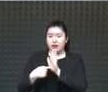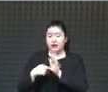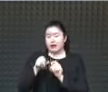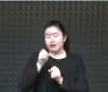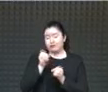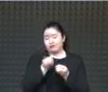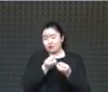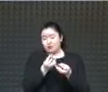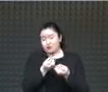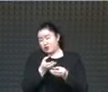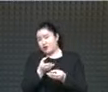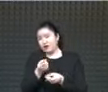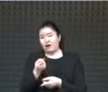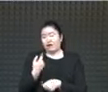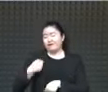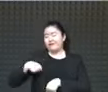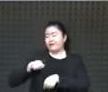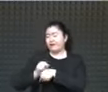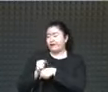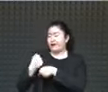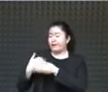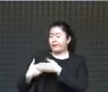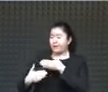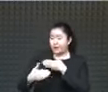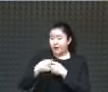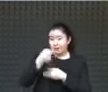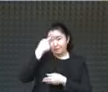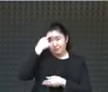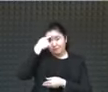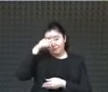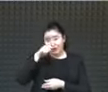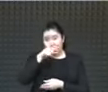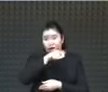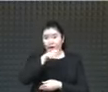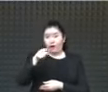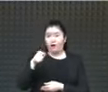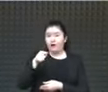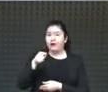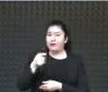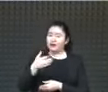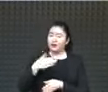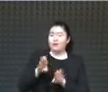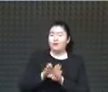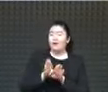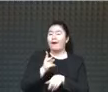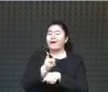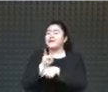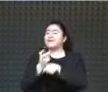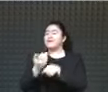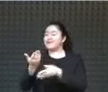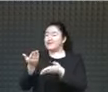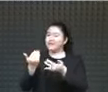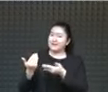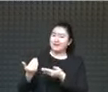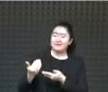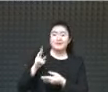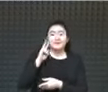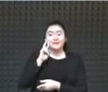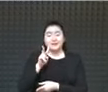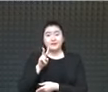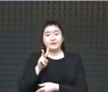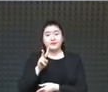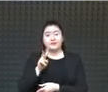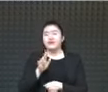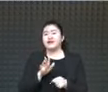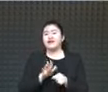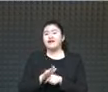semanas para invitar a que la vengan a ver. Y el objetivo es hacer un... Son